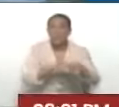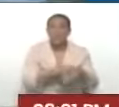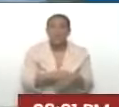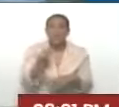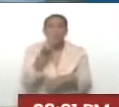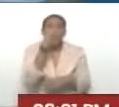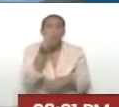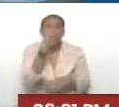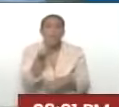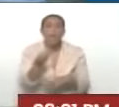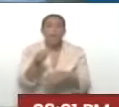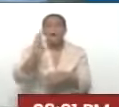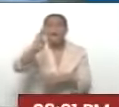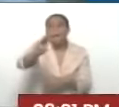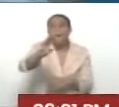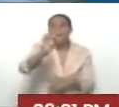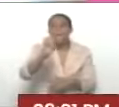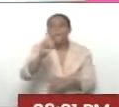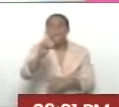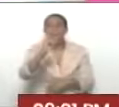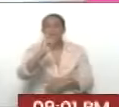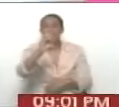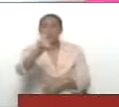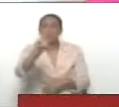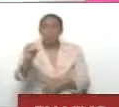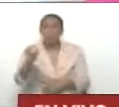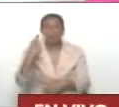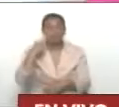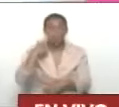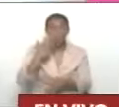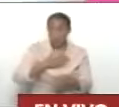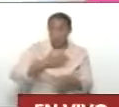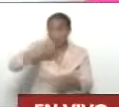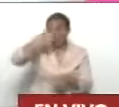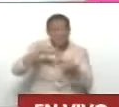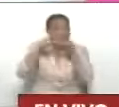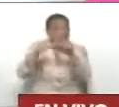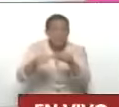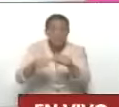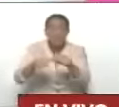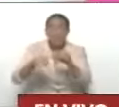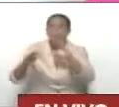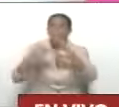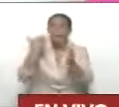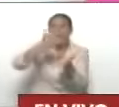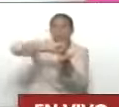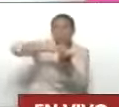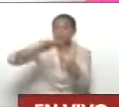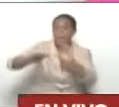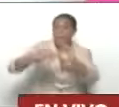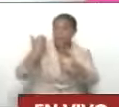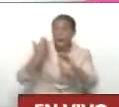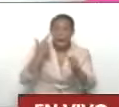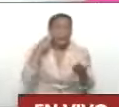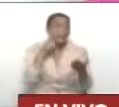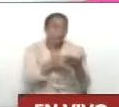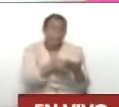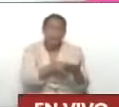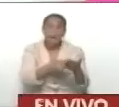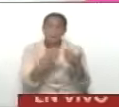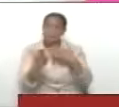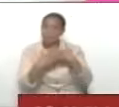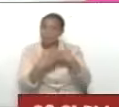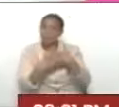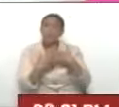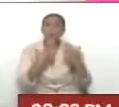eso de pedido? Ah, bueno, que yo tengo mis clientes, ellos me pasan un WhatsApp y me hacen el